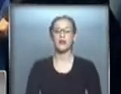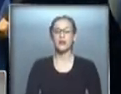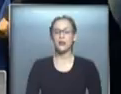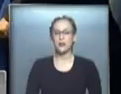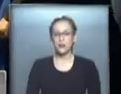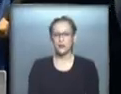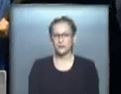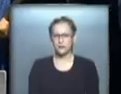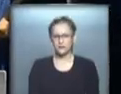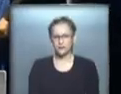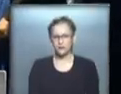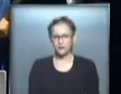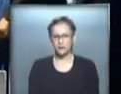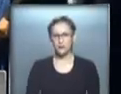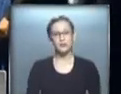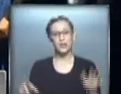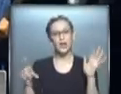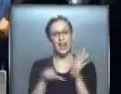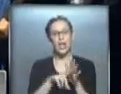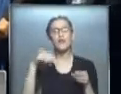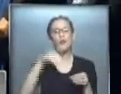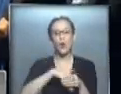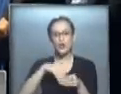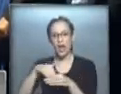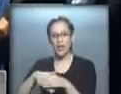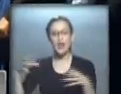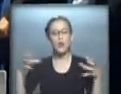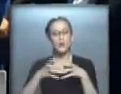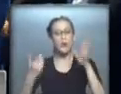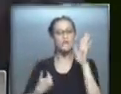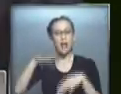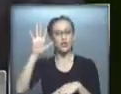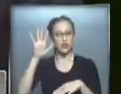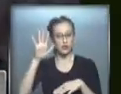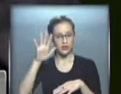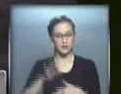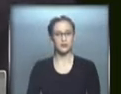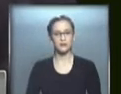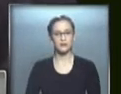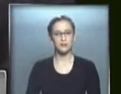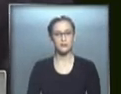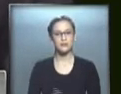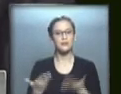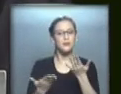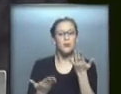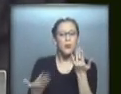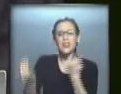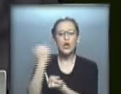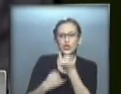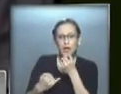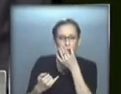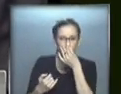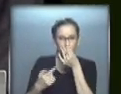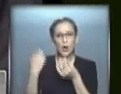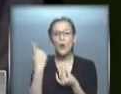ley que fue votada por grandes mayorías en ambas cámaras alguien me puede explicar cuál es la